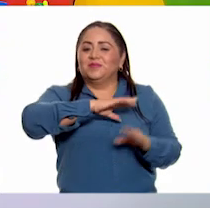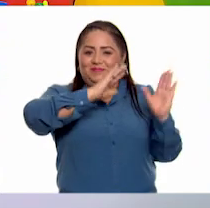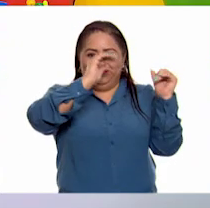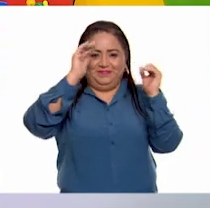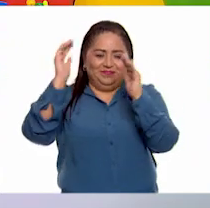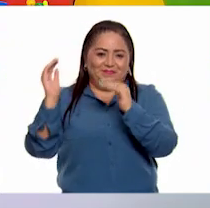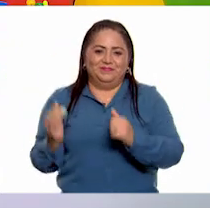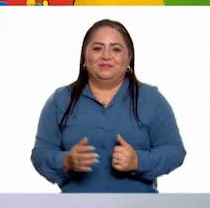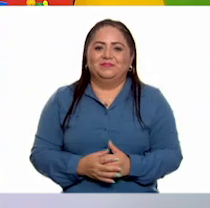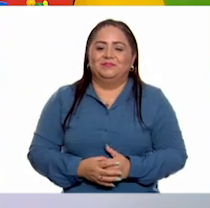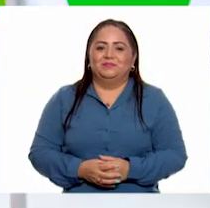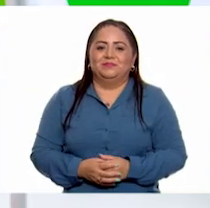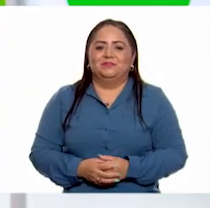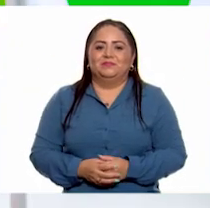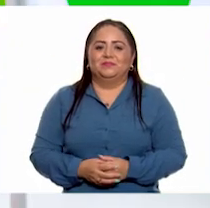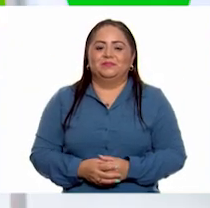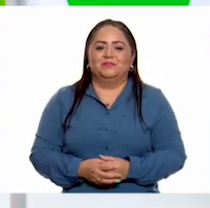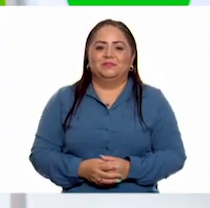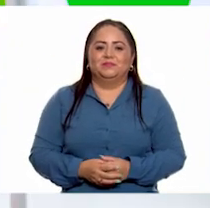¡Adiós!